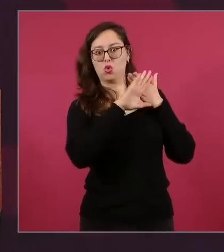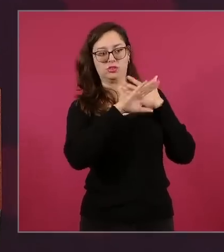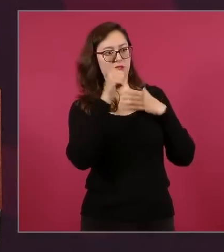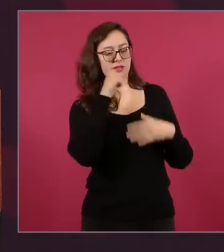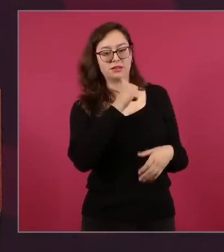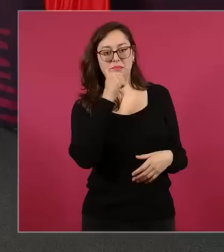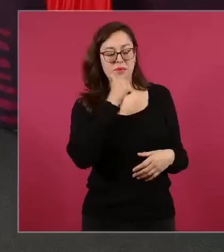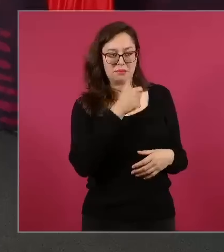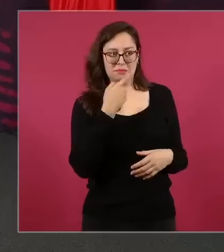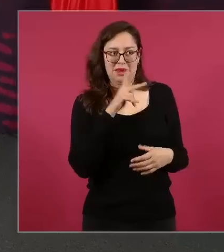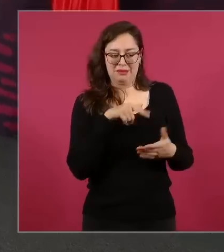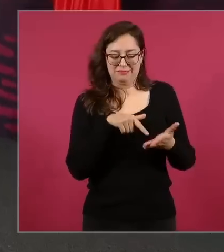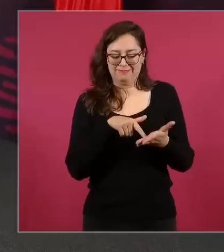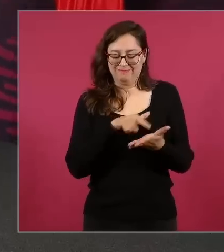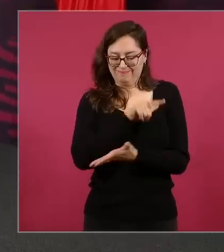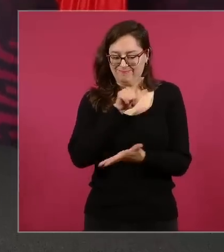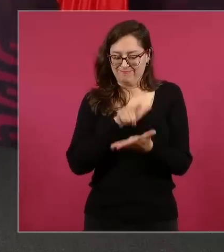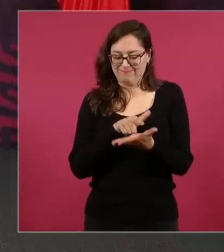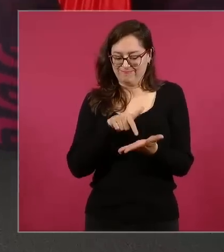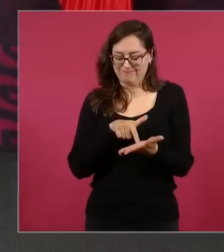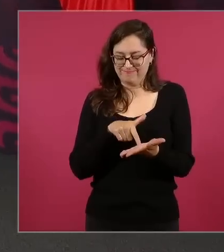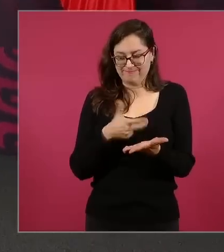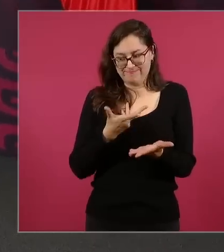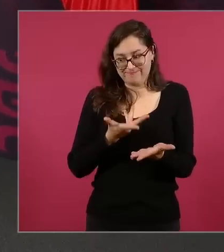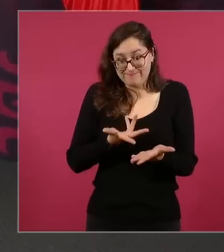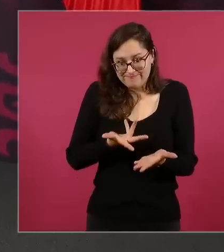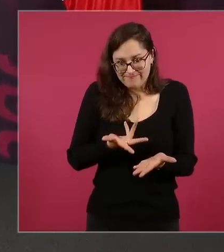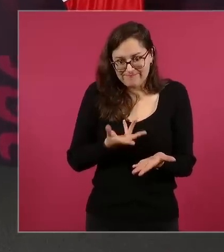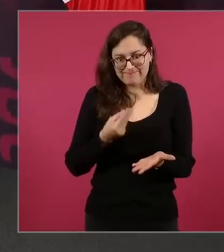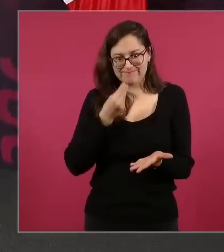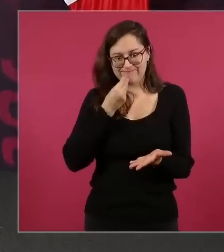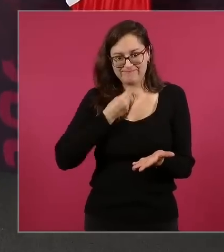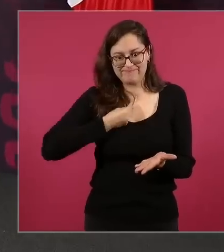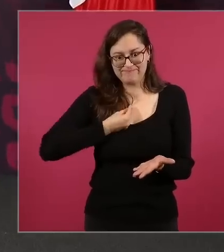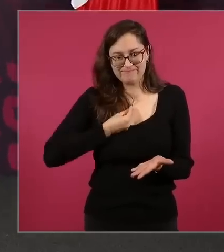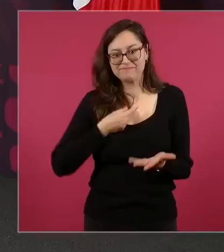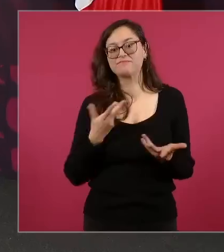Gortari lo nombró ministro de la Corte.